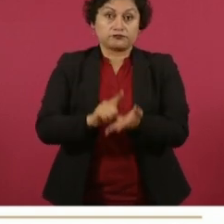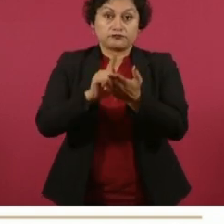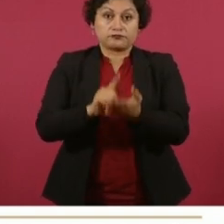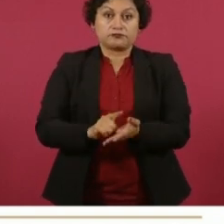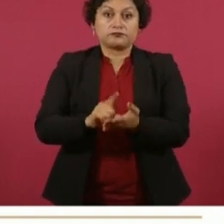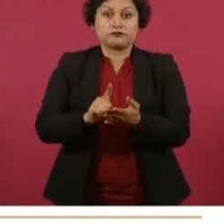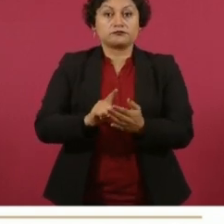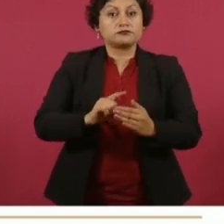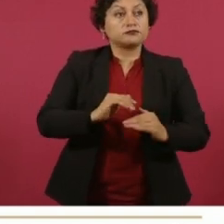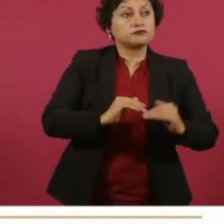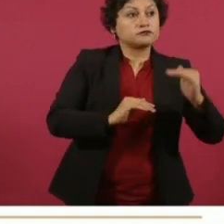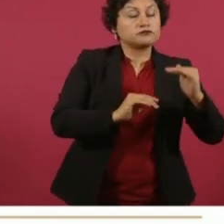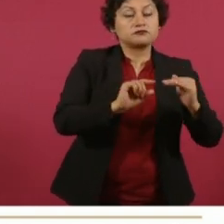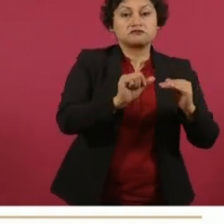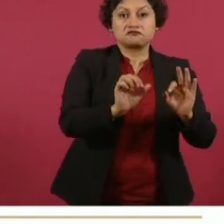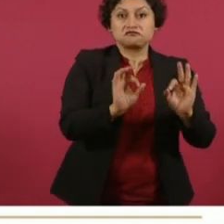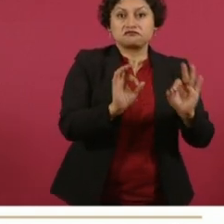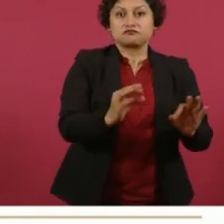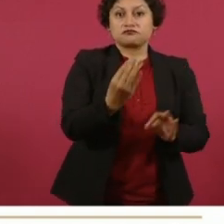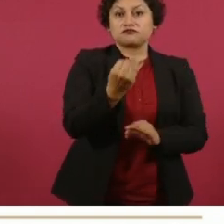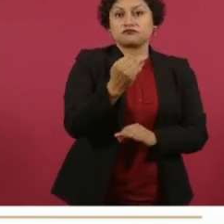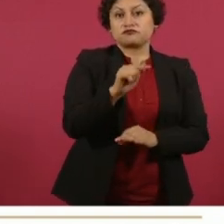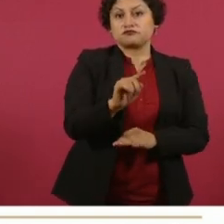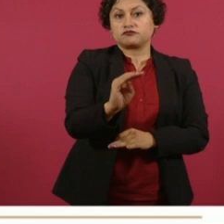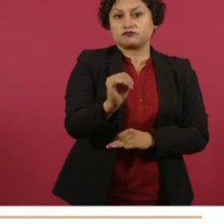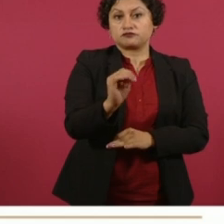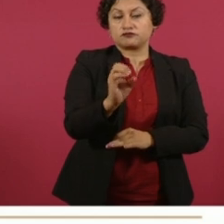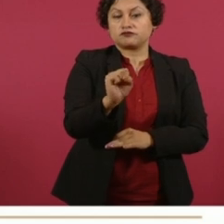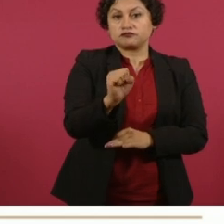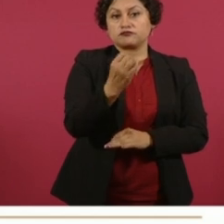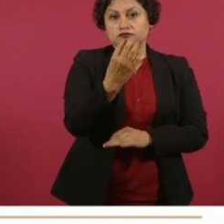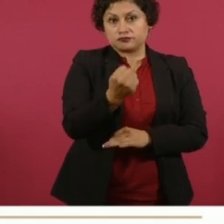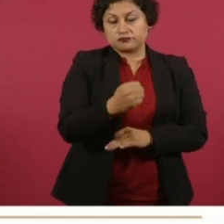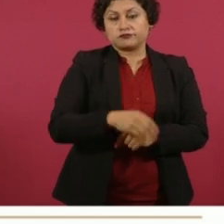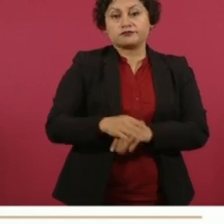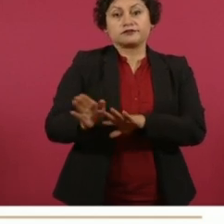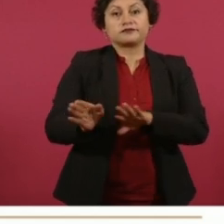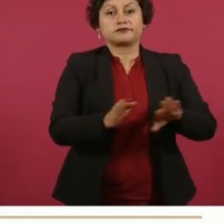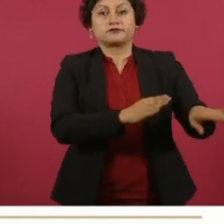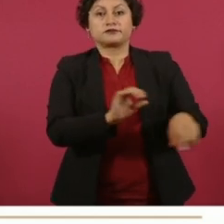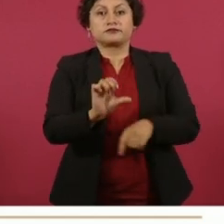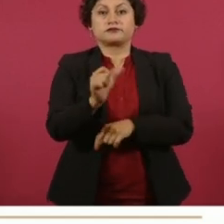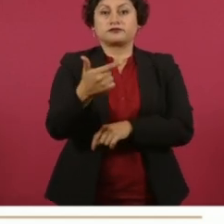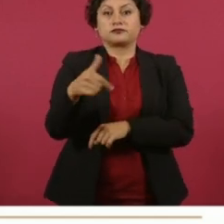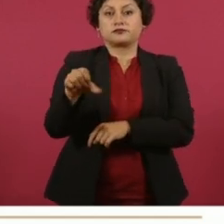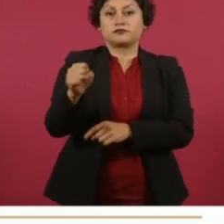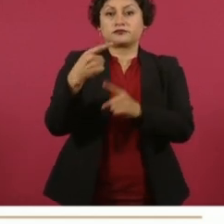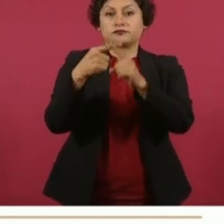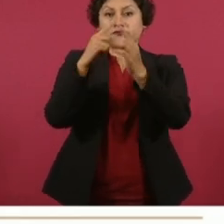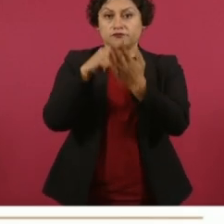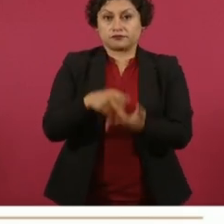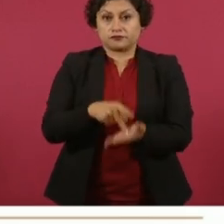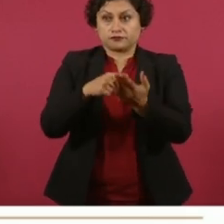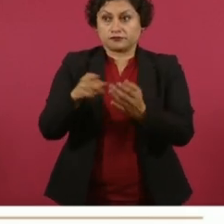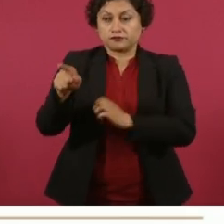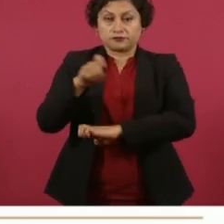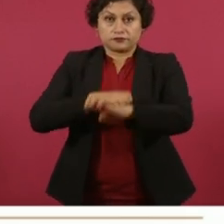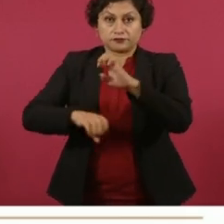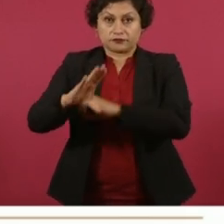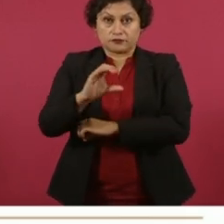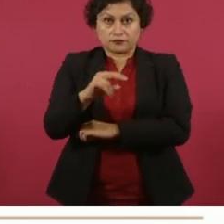precio máximo era 9.69. En el caso del gas por kilo, Distribuidora de Gas del